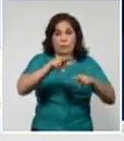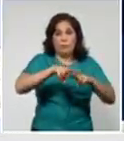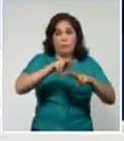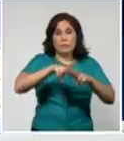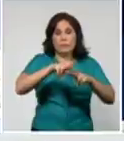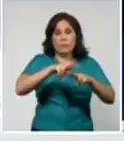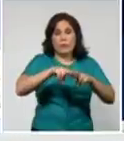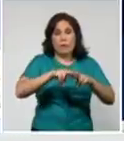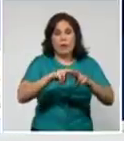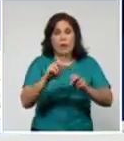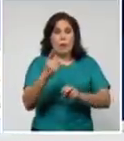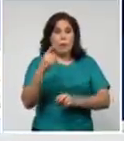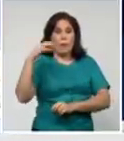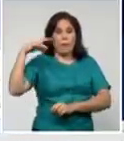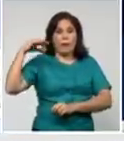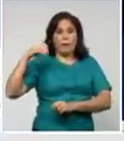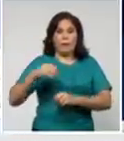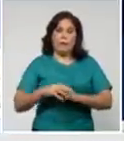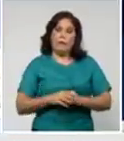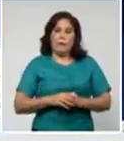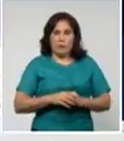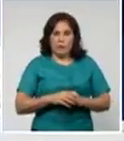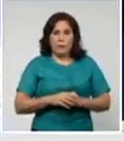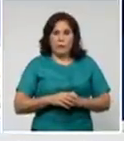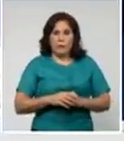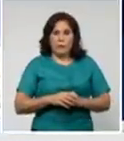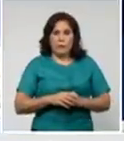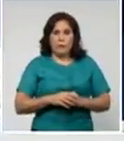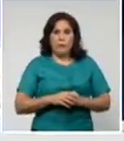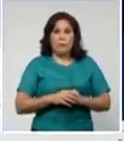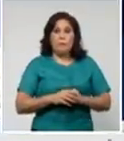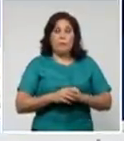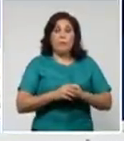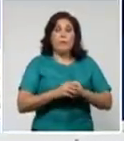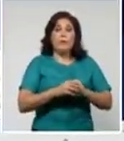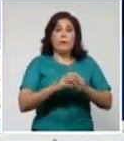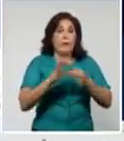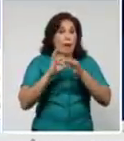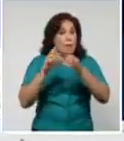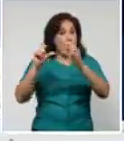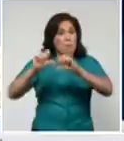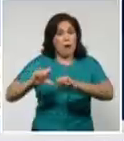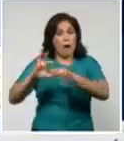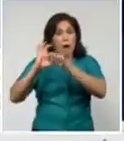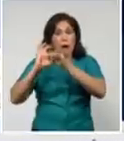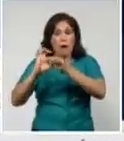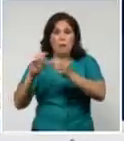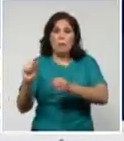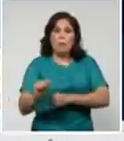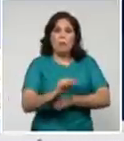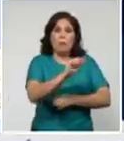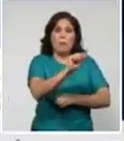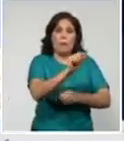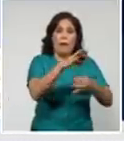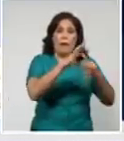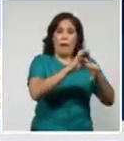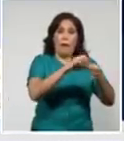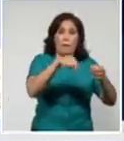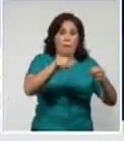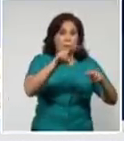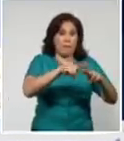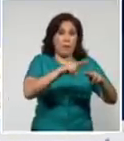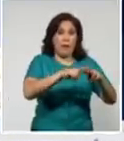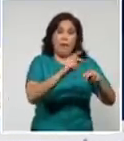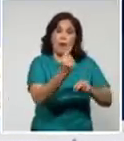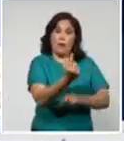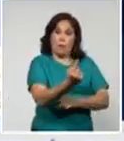y 1 de Pinar del Río. Pasa del reporte de crítico para grave un paciente de aquí de La Habana y